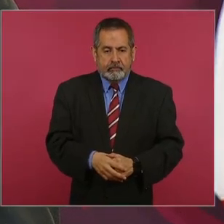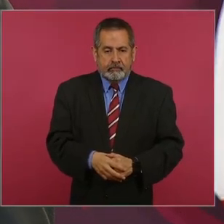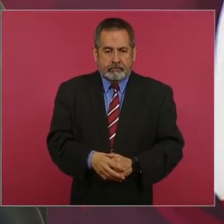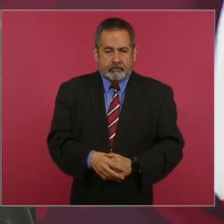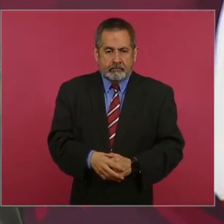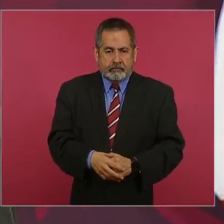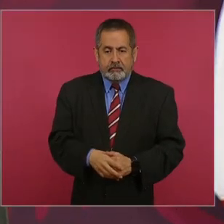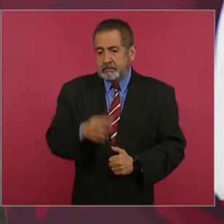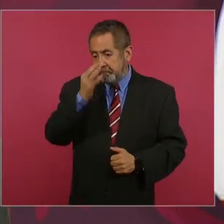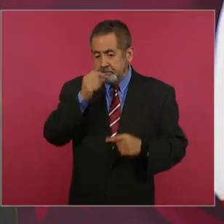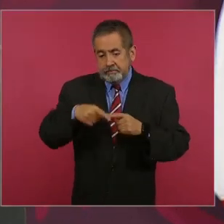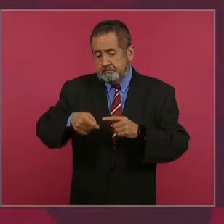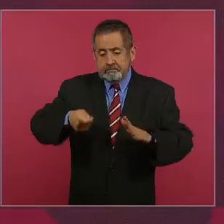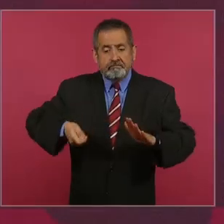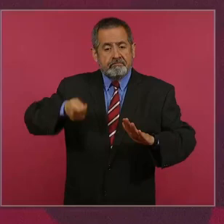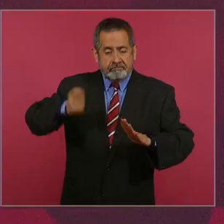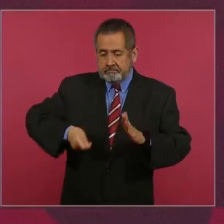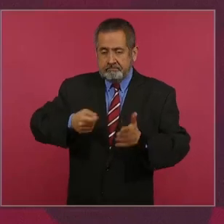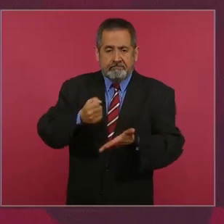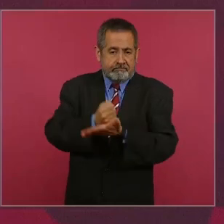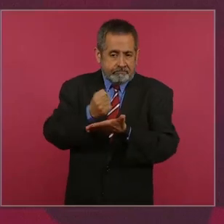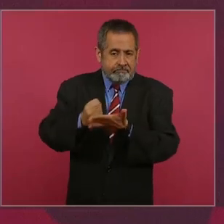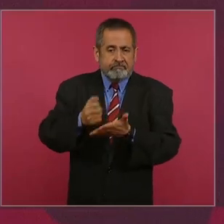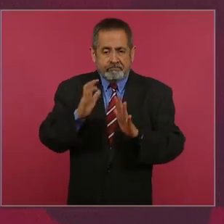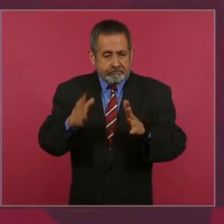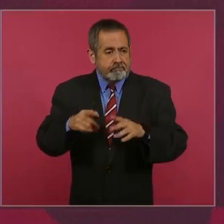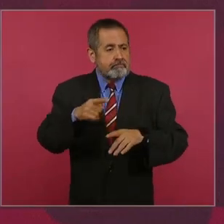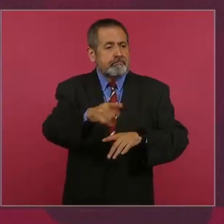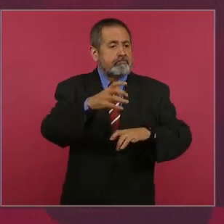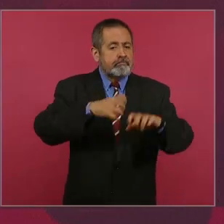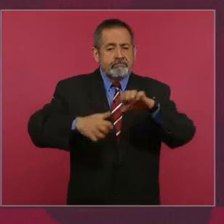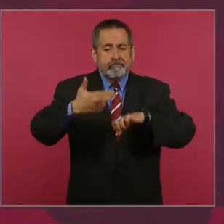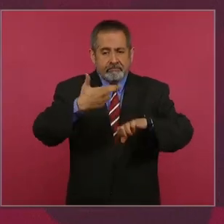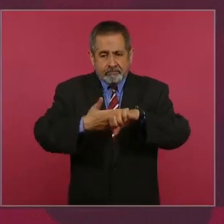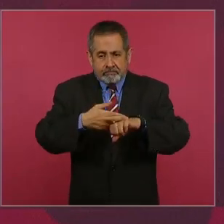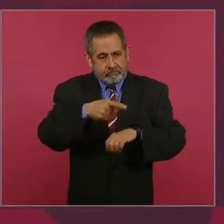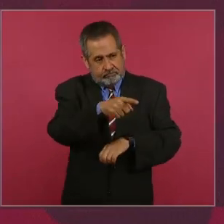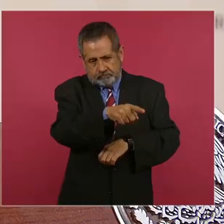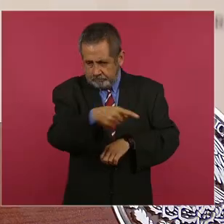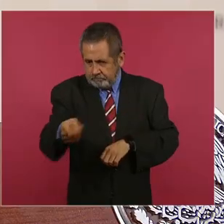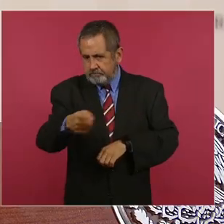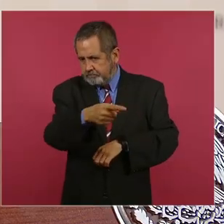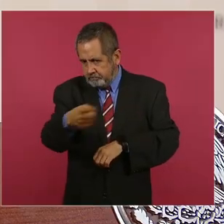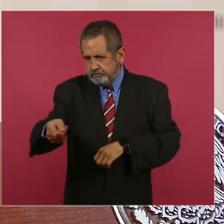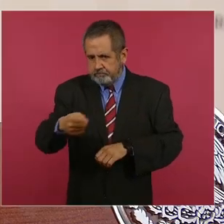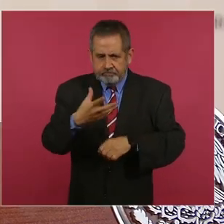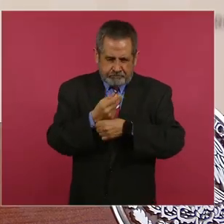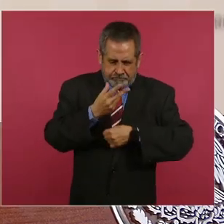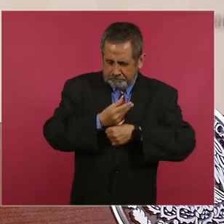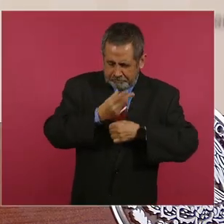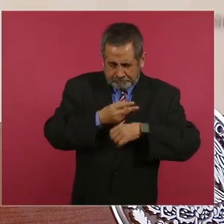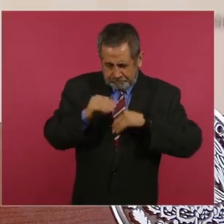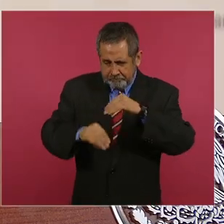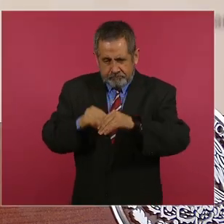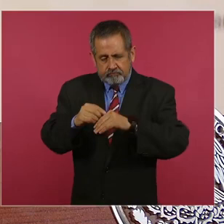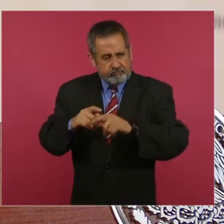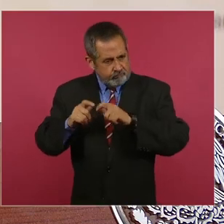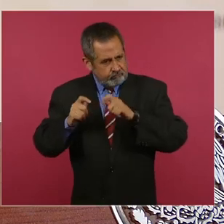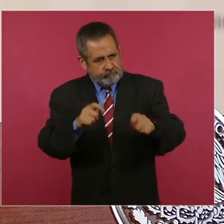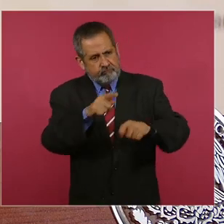se está por fallar a las empresas que se les va a dar la